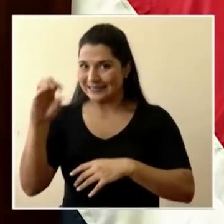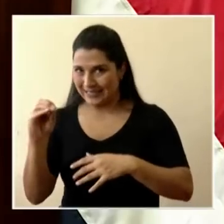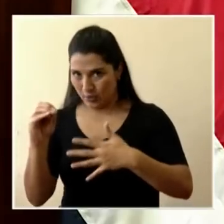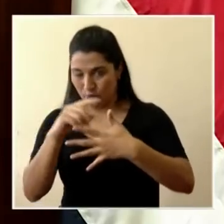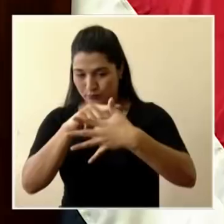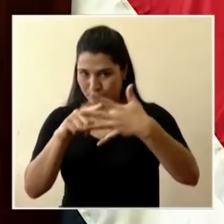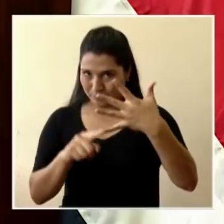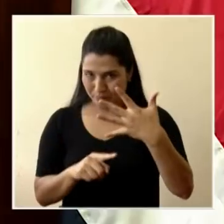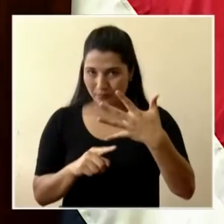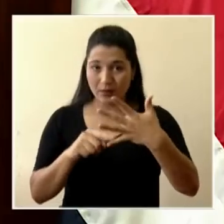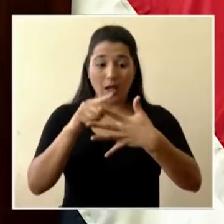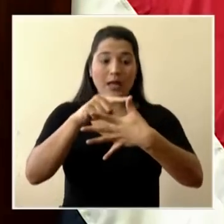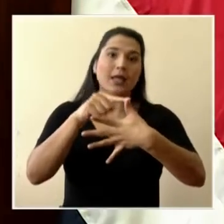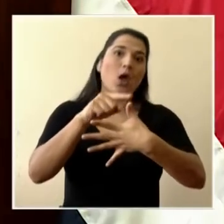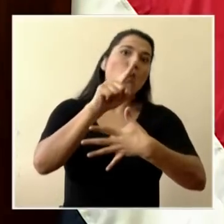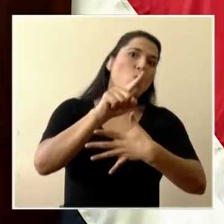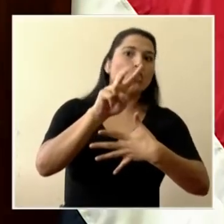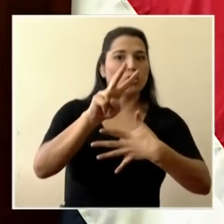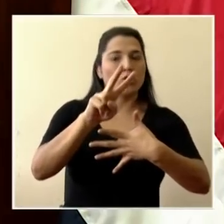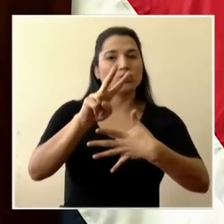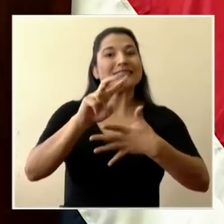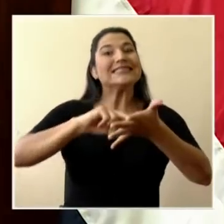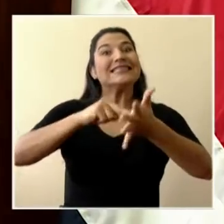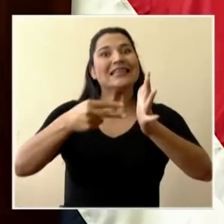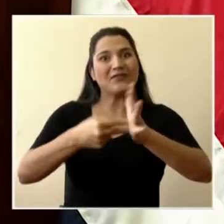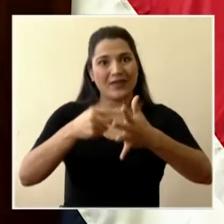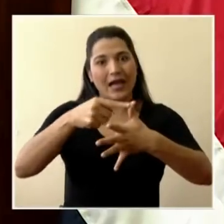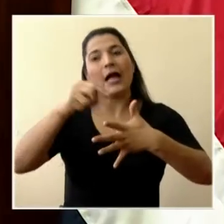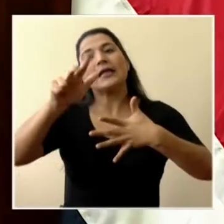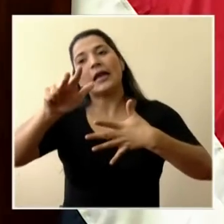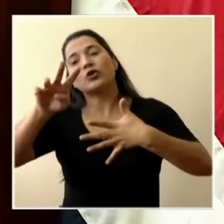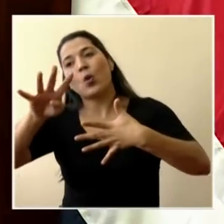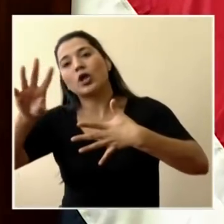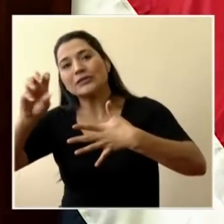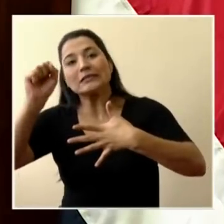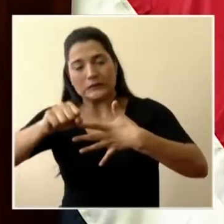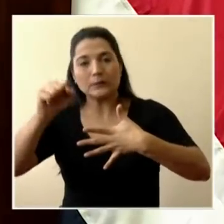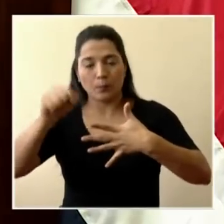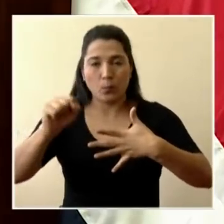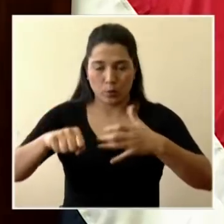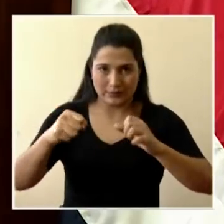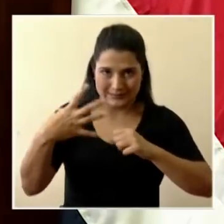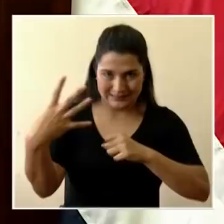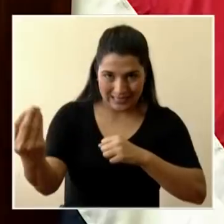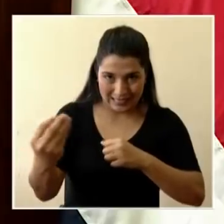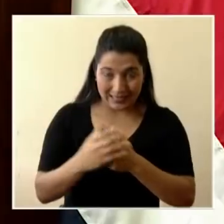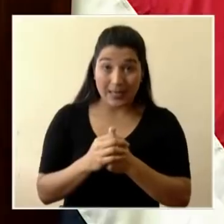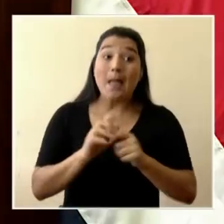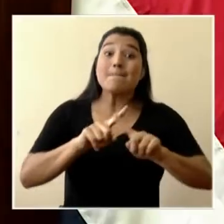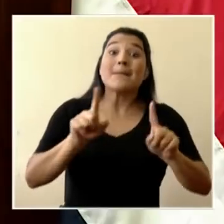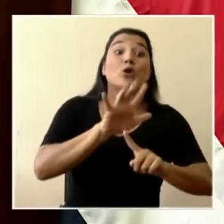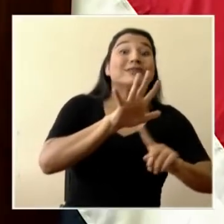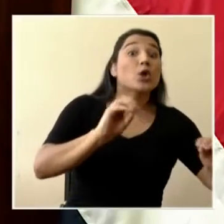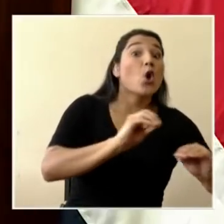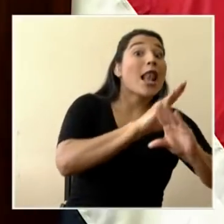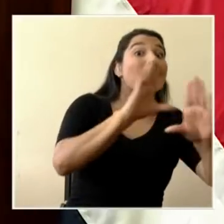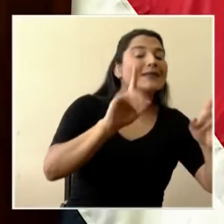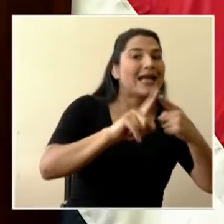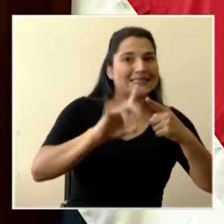puede circular. No circulan en el horario de las 5 a.m. a las 7 p.m., porque después de las 7 p.m.